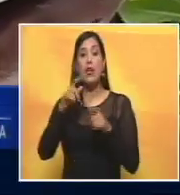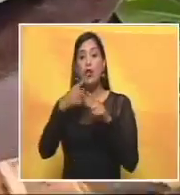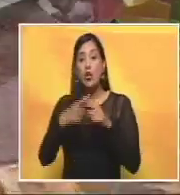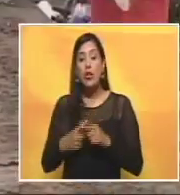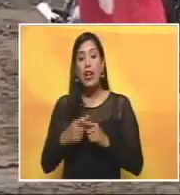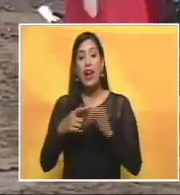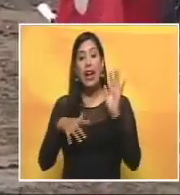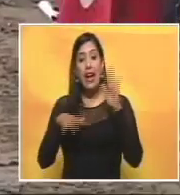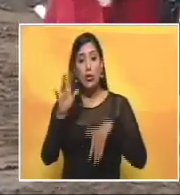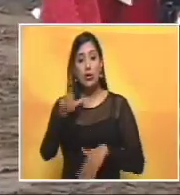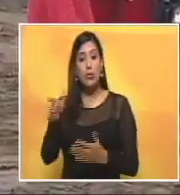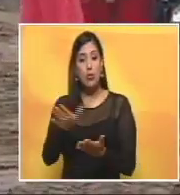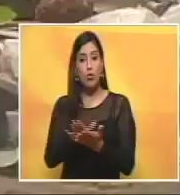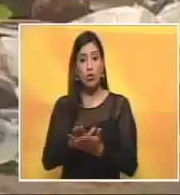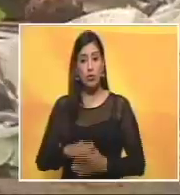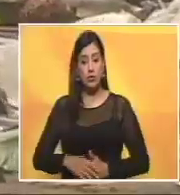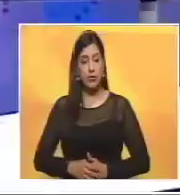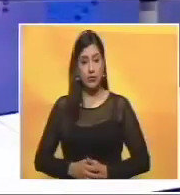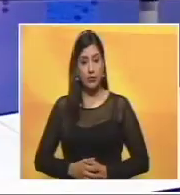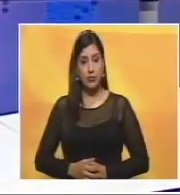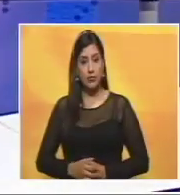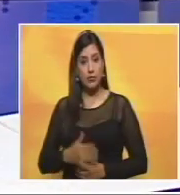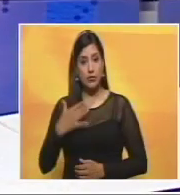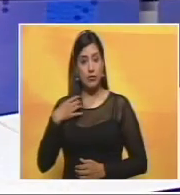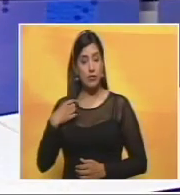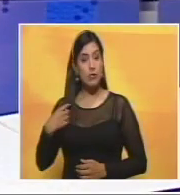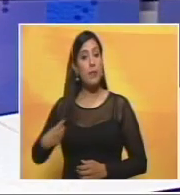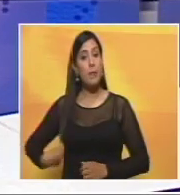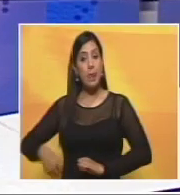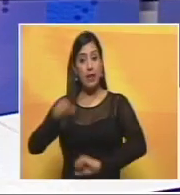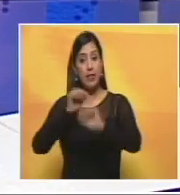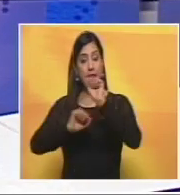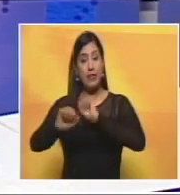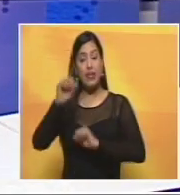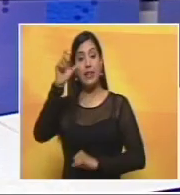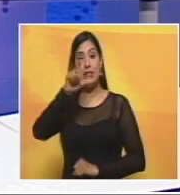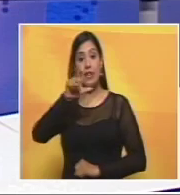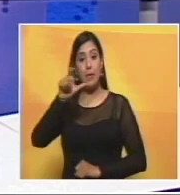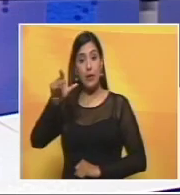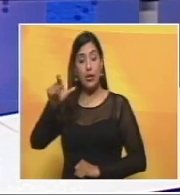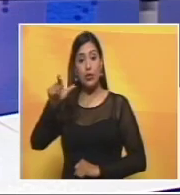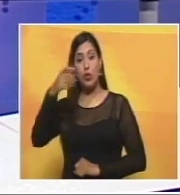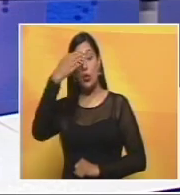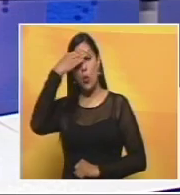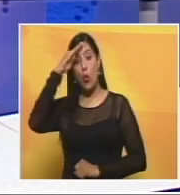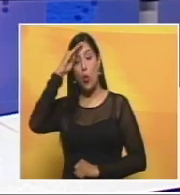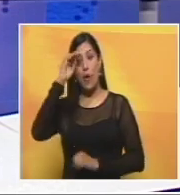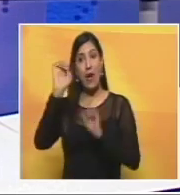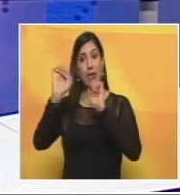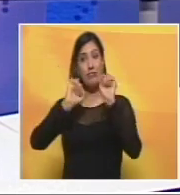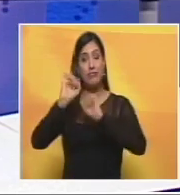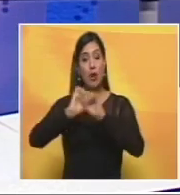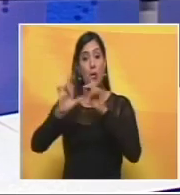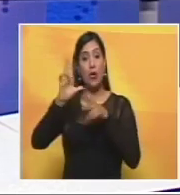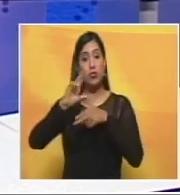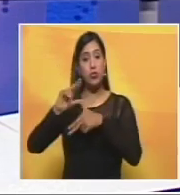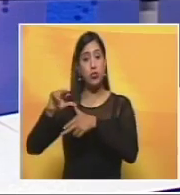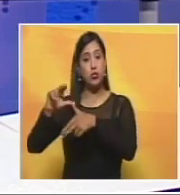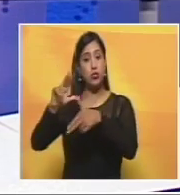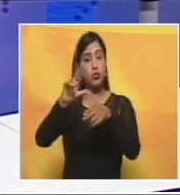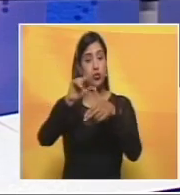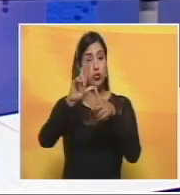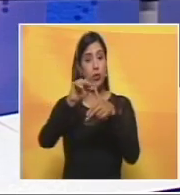saldo de 14 fallecidos. Defensa Civil de Cuba decretó alerta de ciclón debido a la proximidad del huracán